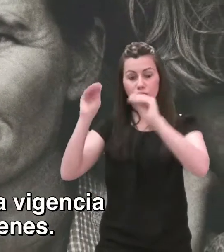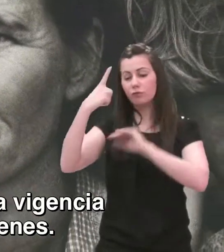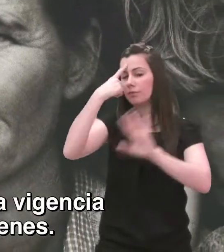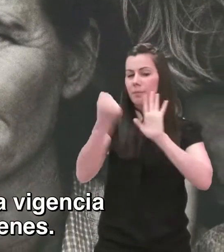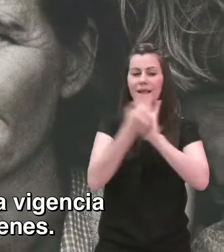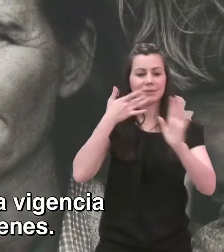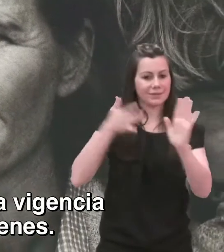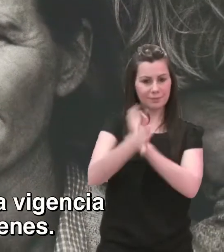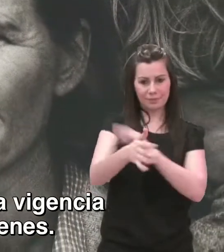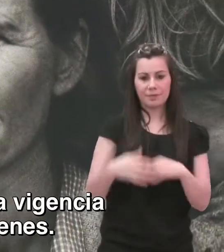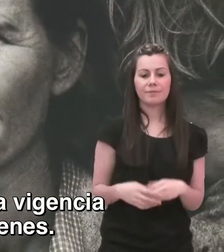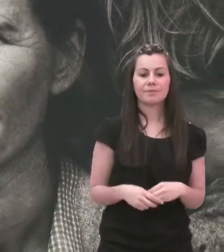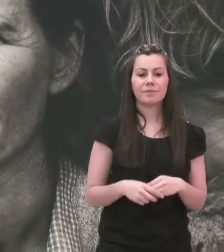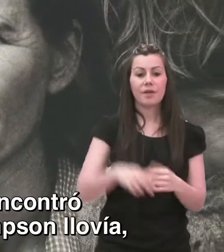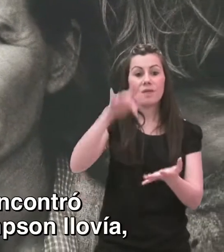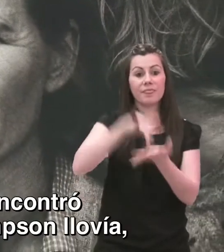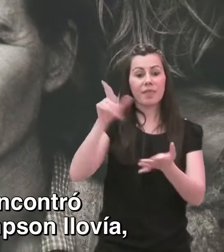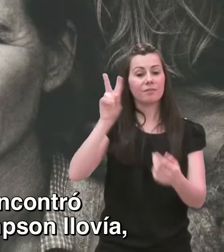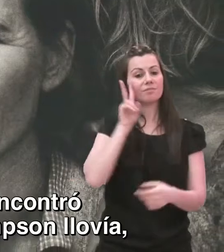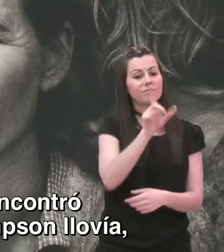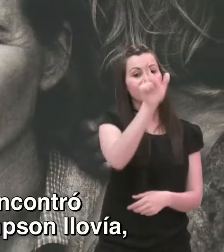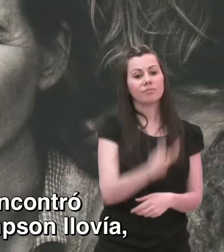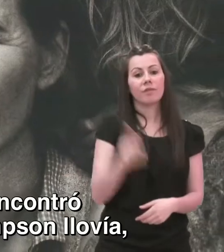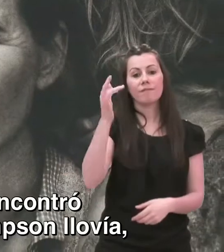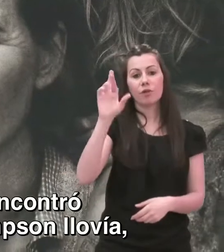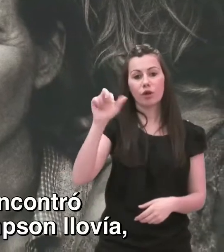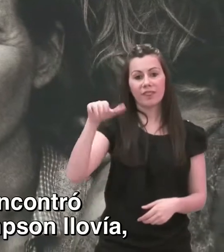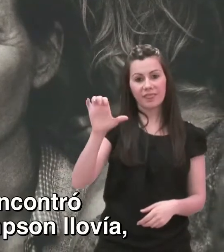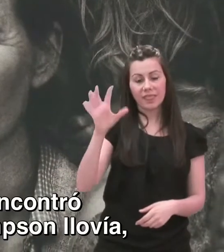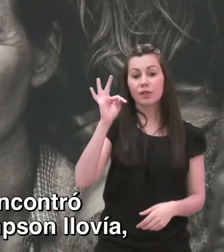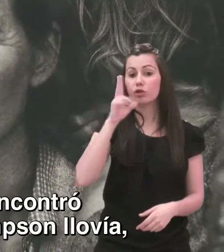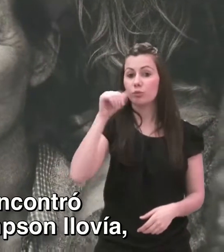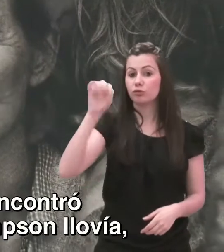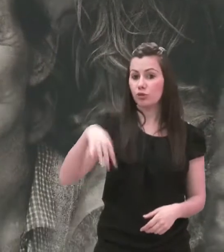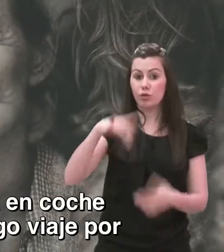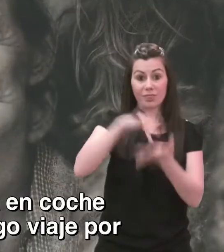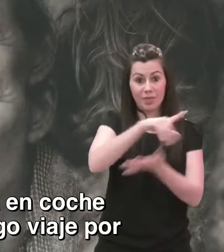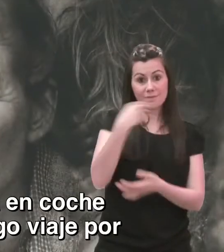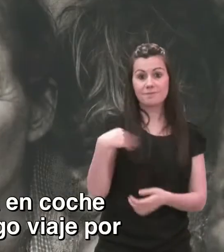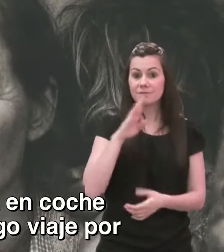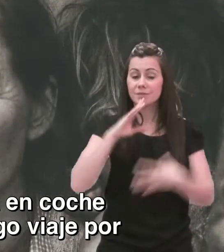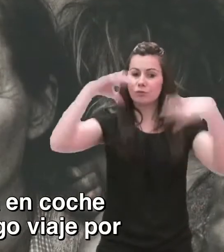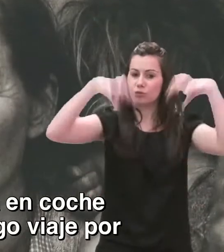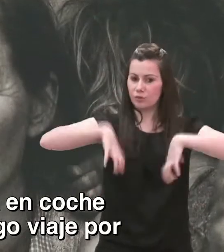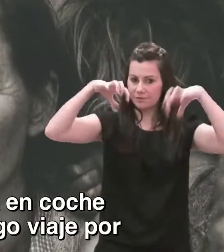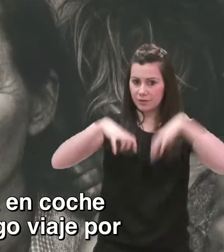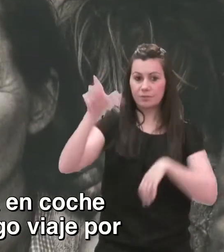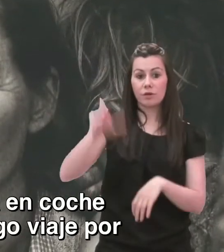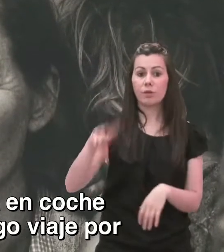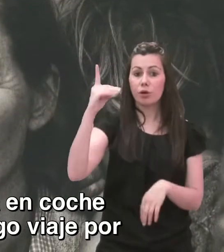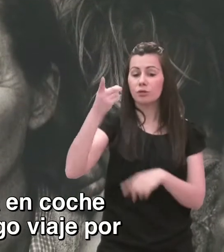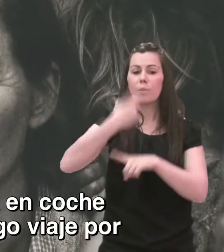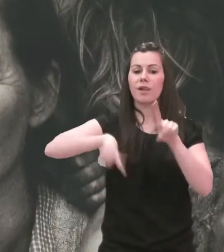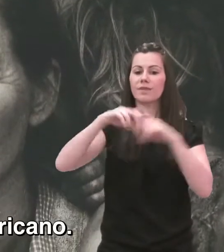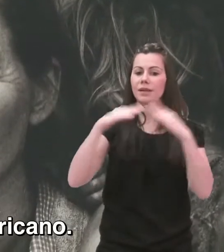eterna vigencia de sus imágenes. El día que se encontró con Florence Thompson, llovía. Regresaba a casa en coche después